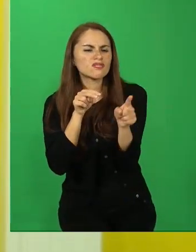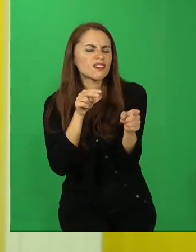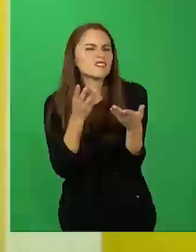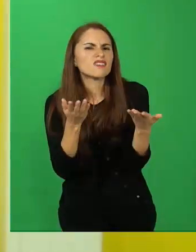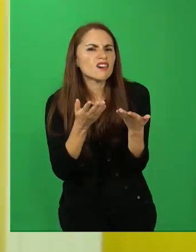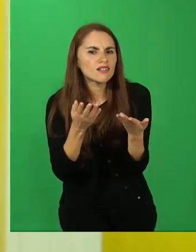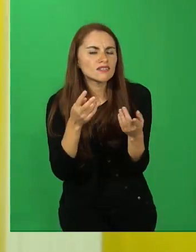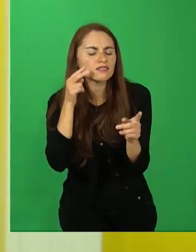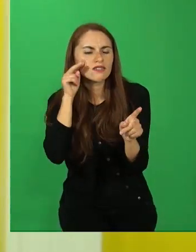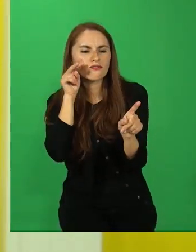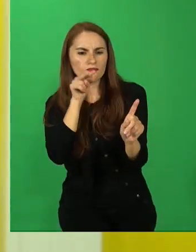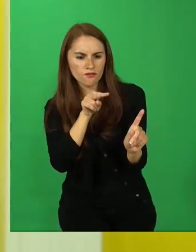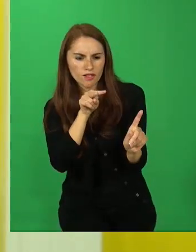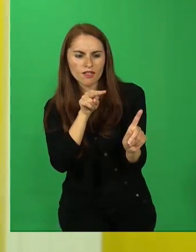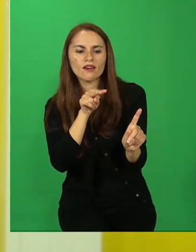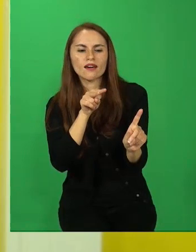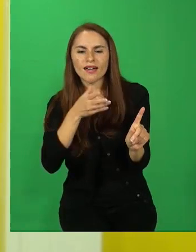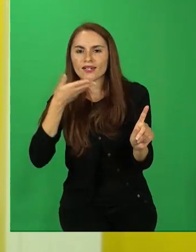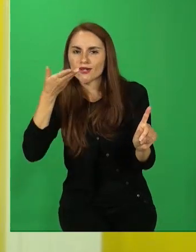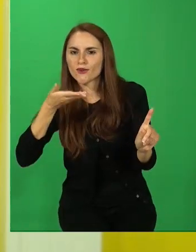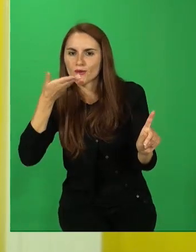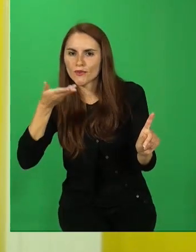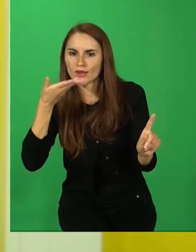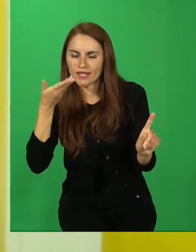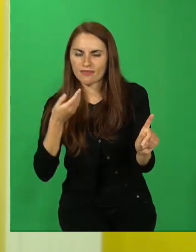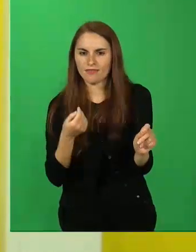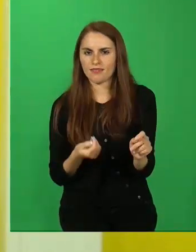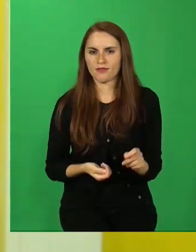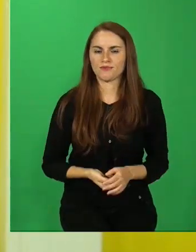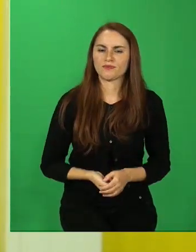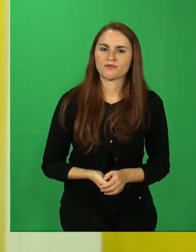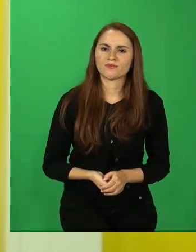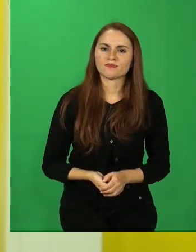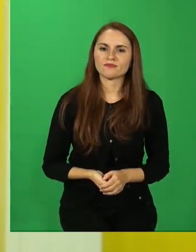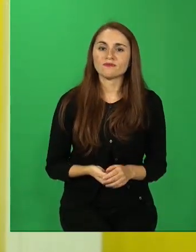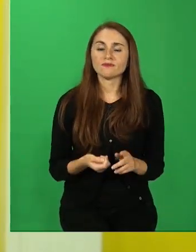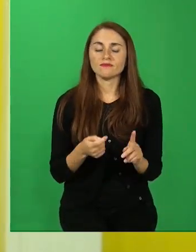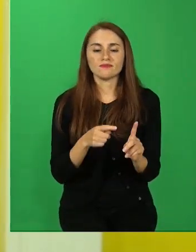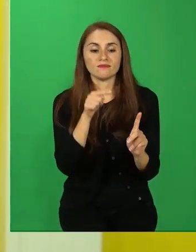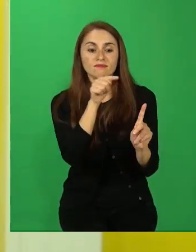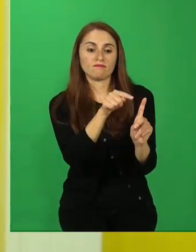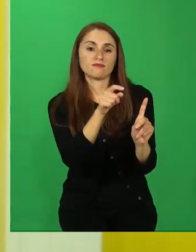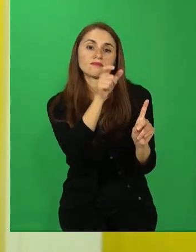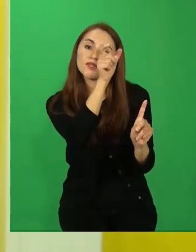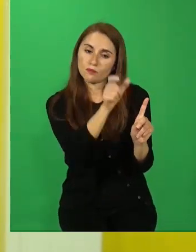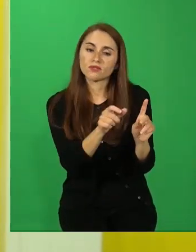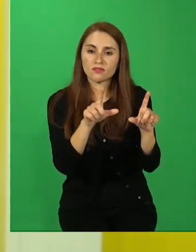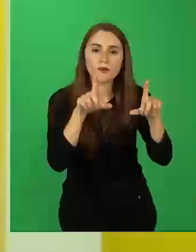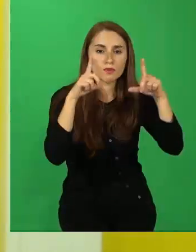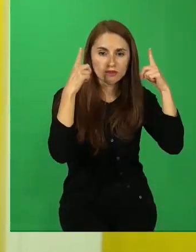observando que realiza otro personaje que sería el protagonista de esta historia.